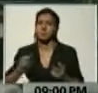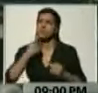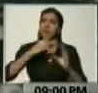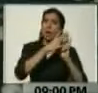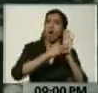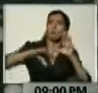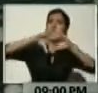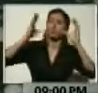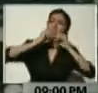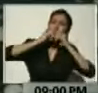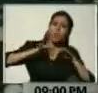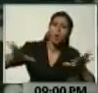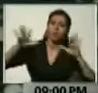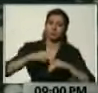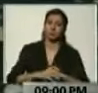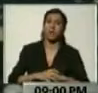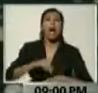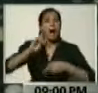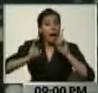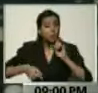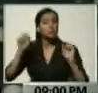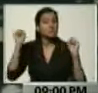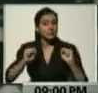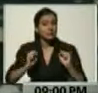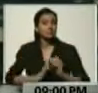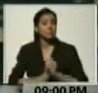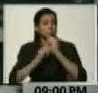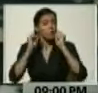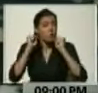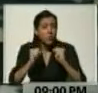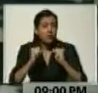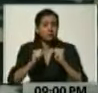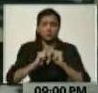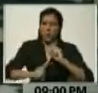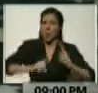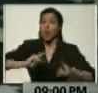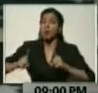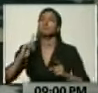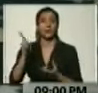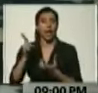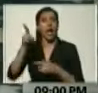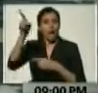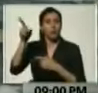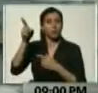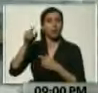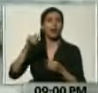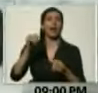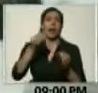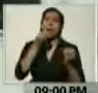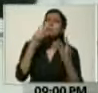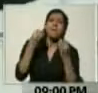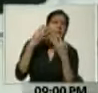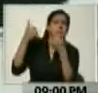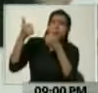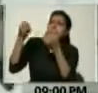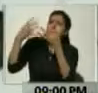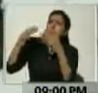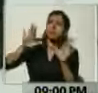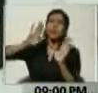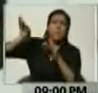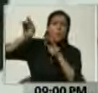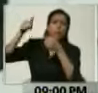Y hay verdaderos tiranos y dictadores que terminan siendo grandes demócratas. El mundo al